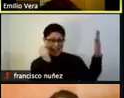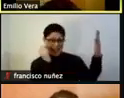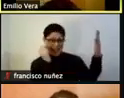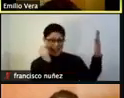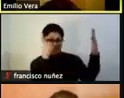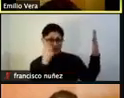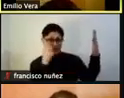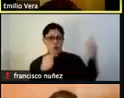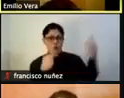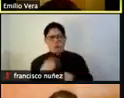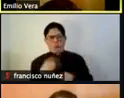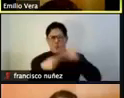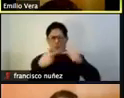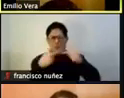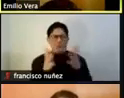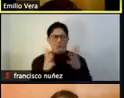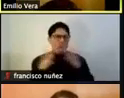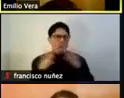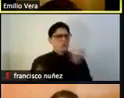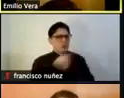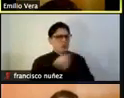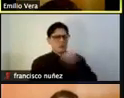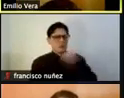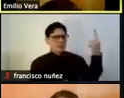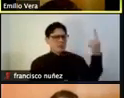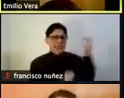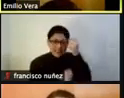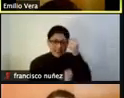error clásico es